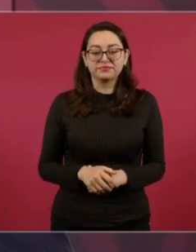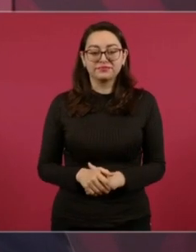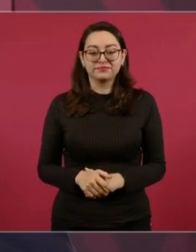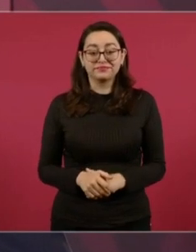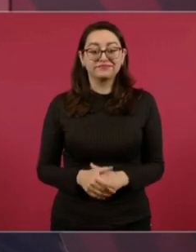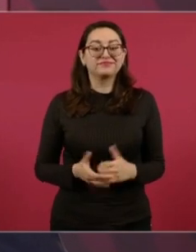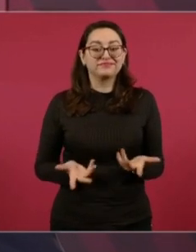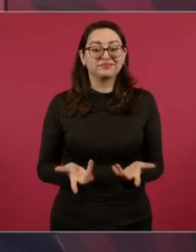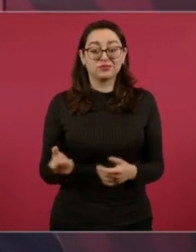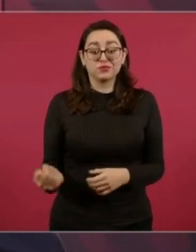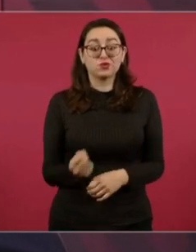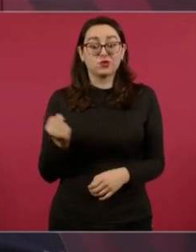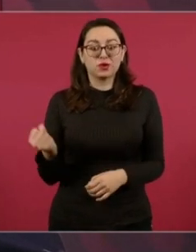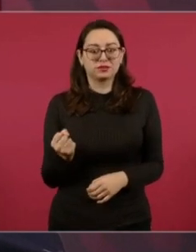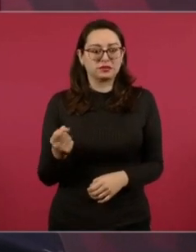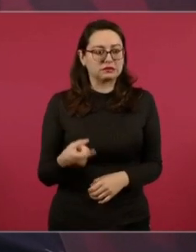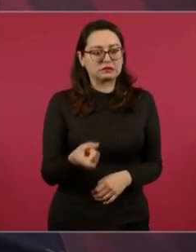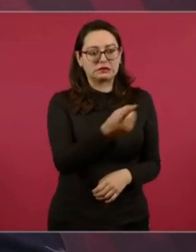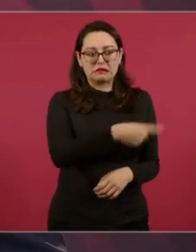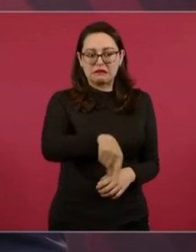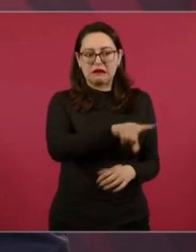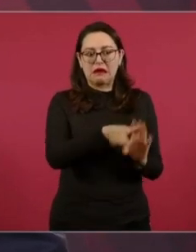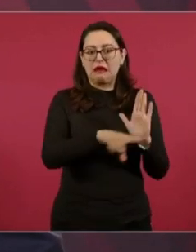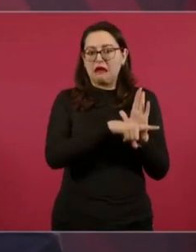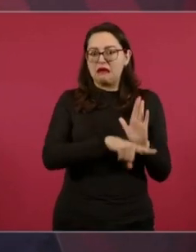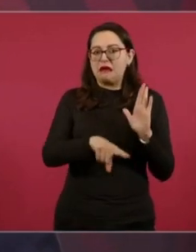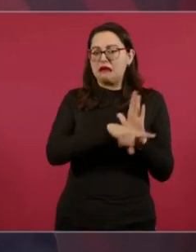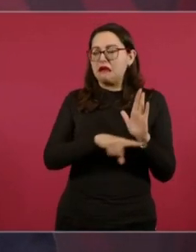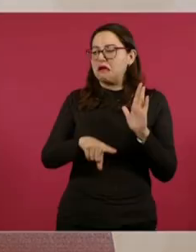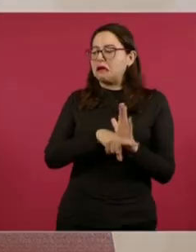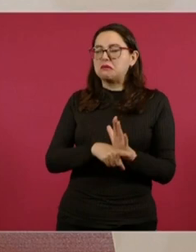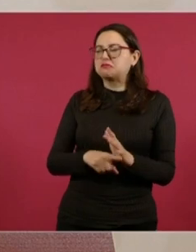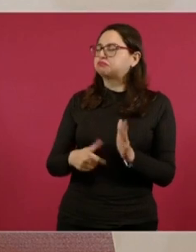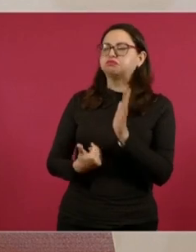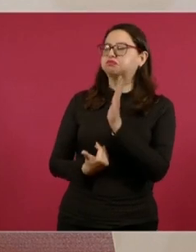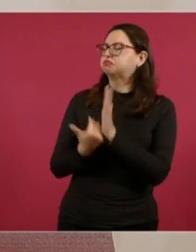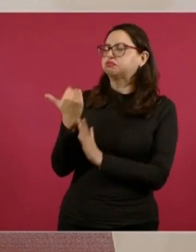que sus pronósticos.